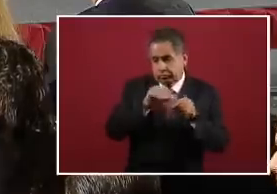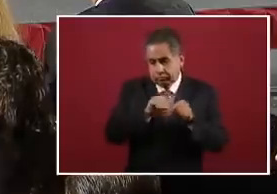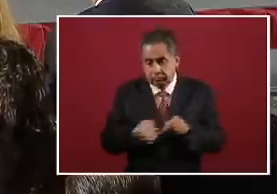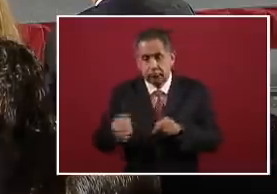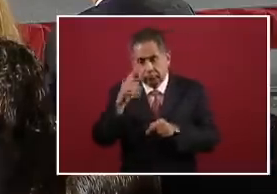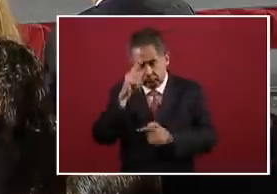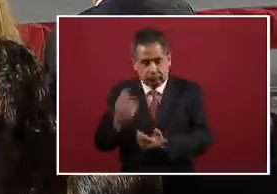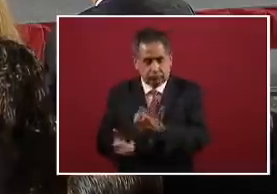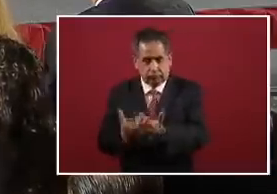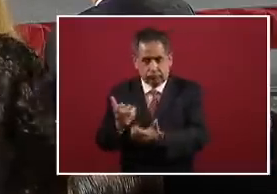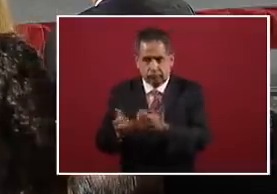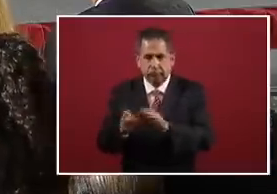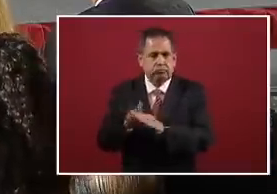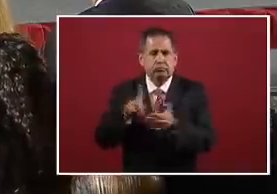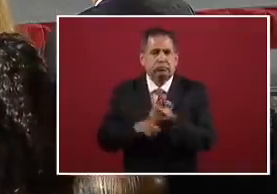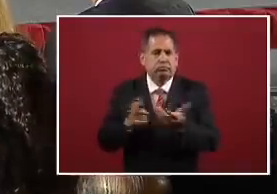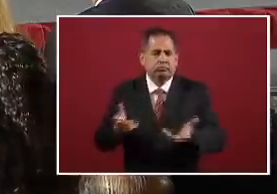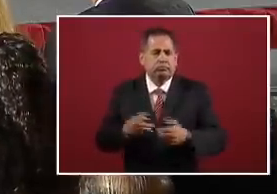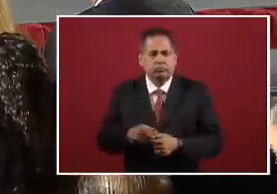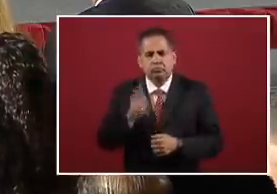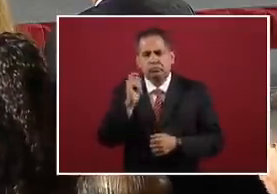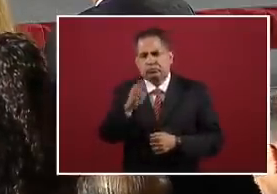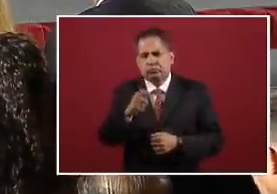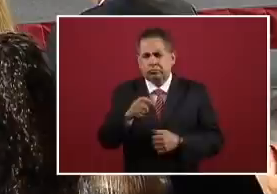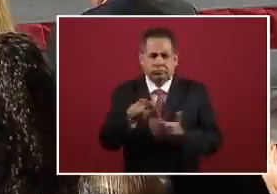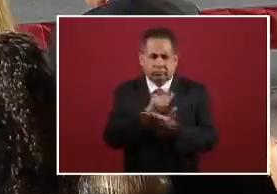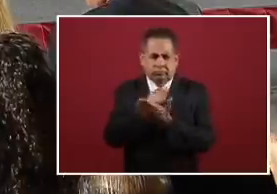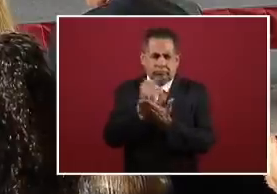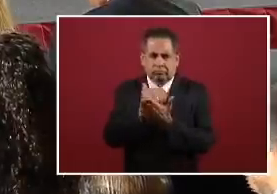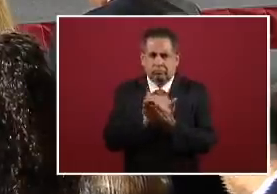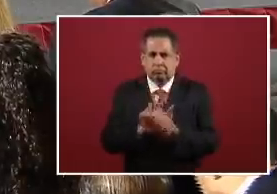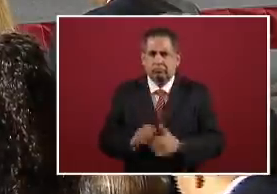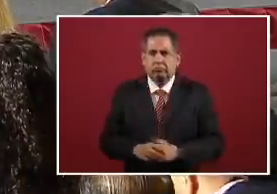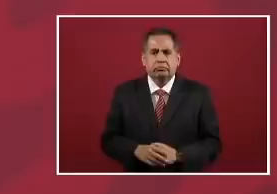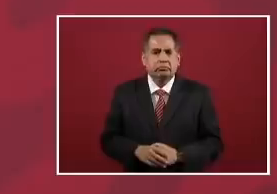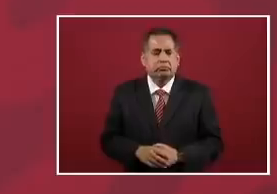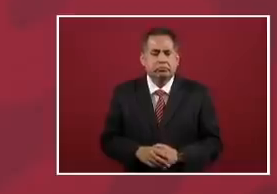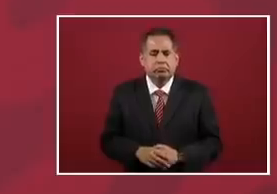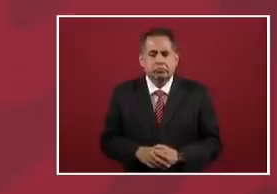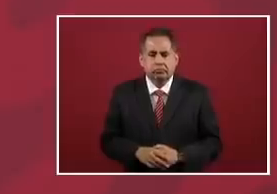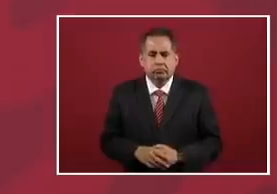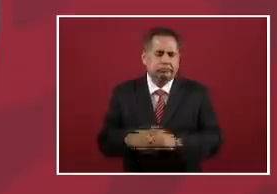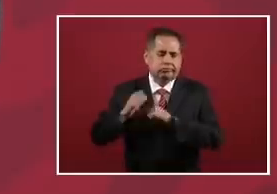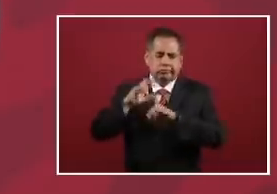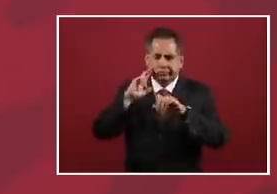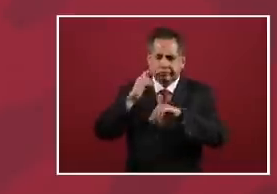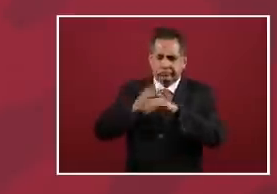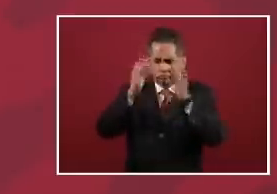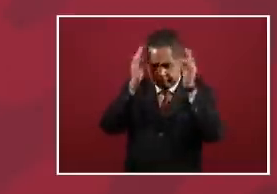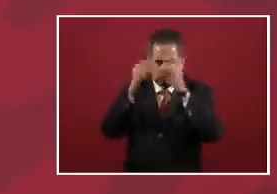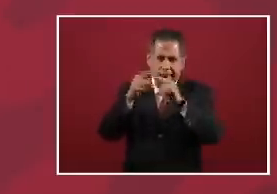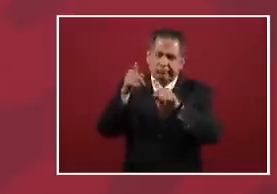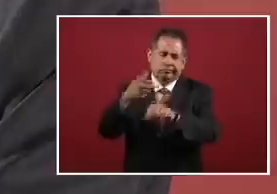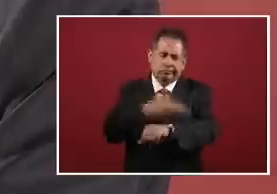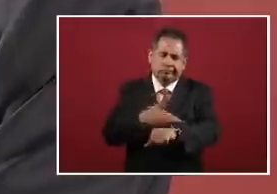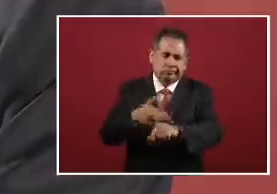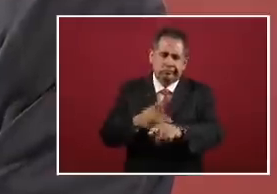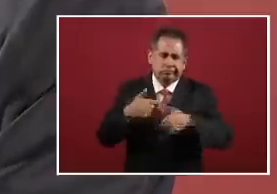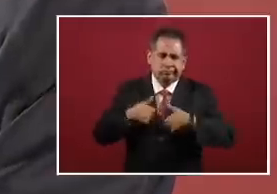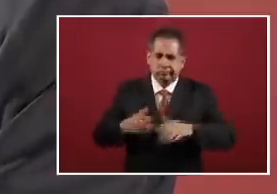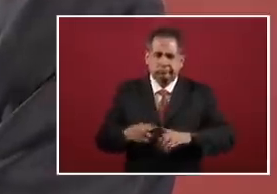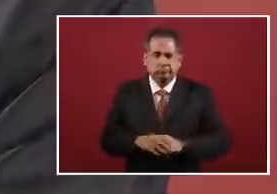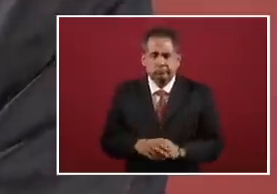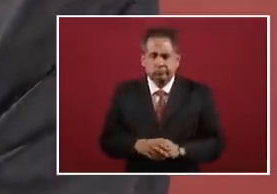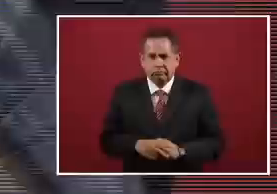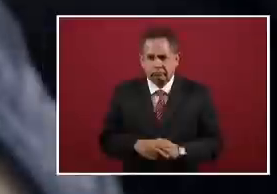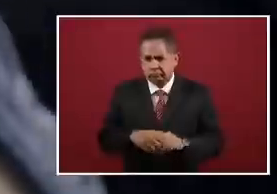podría ser o está descartado completamente en términos legales? El cónsul lo está viendo. ¿Está operando